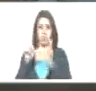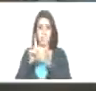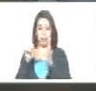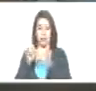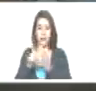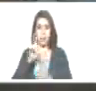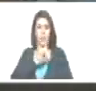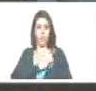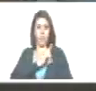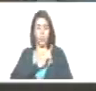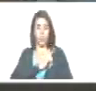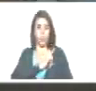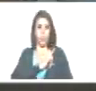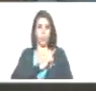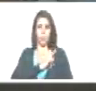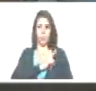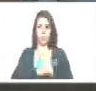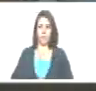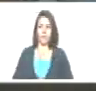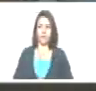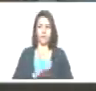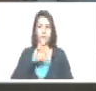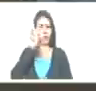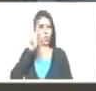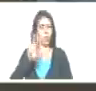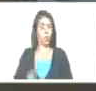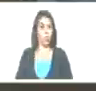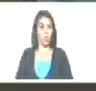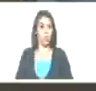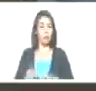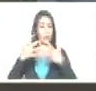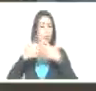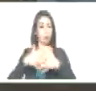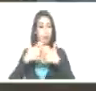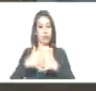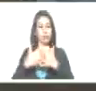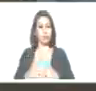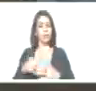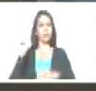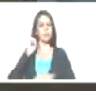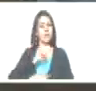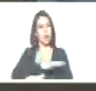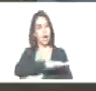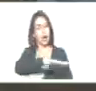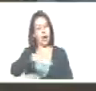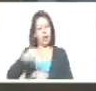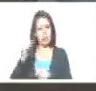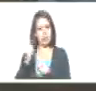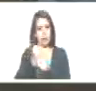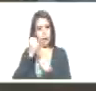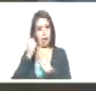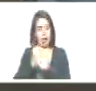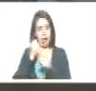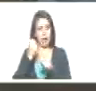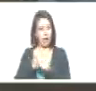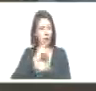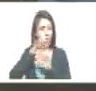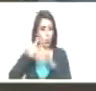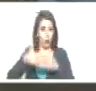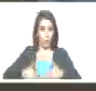universidad, quienes todos los días están en la fábrica y en el campo, dándolo todo y pidiendo a